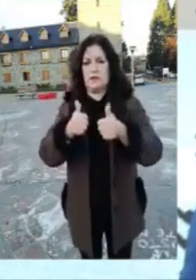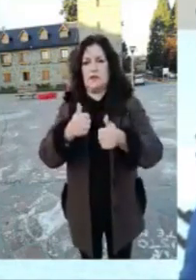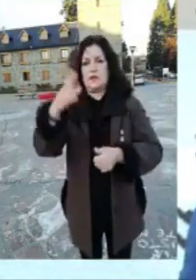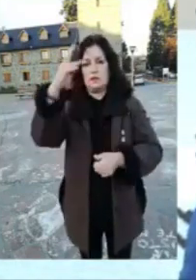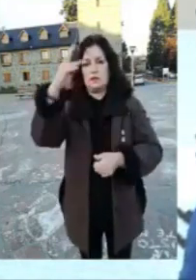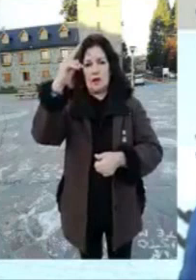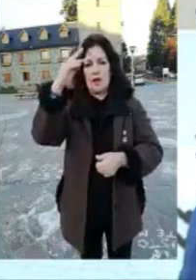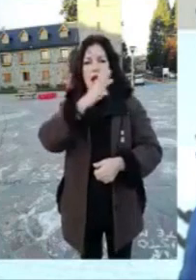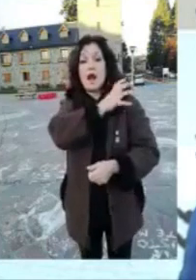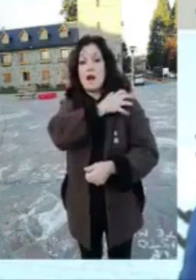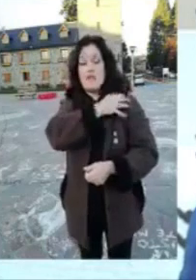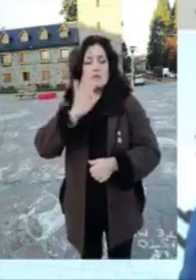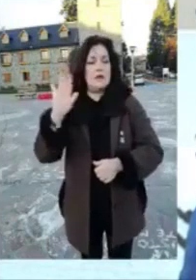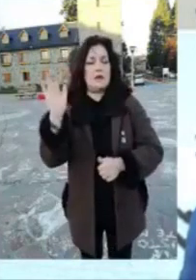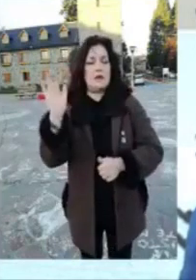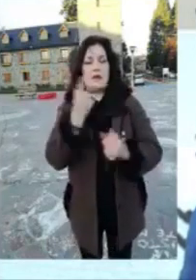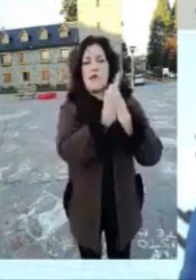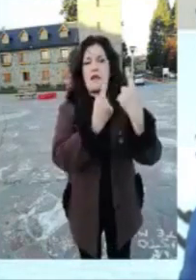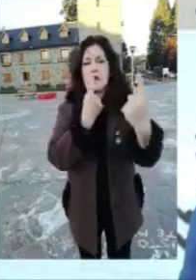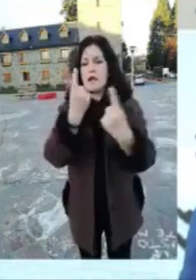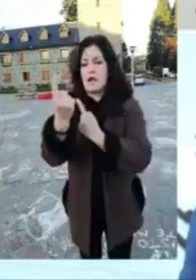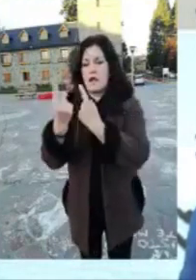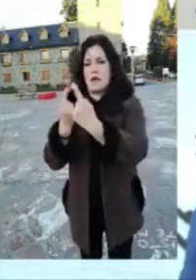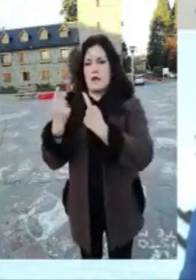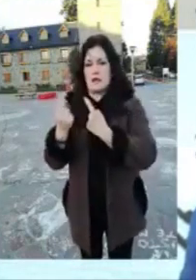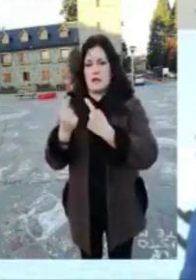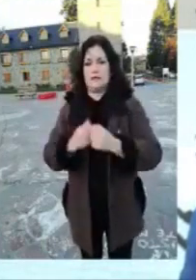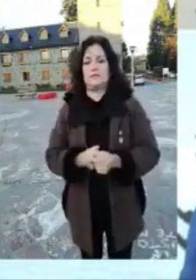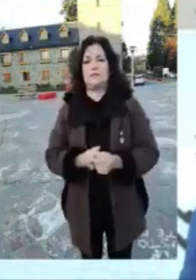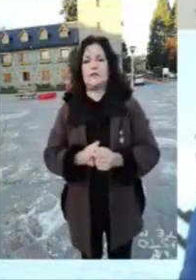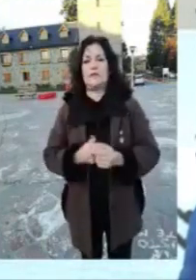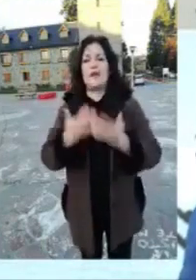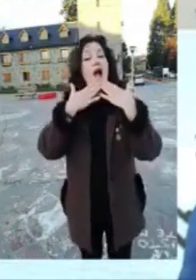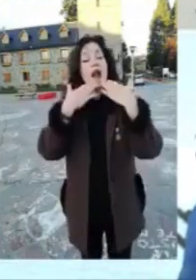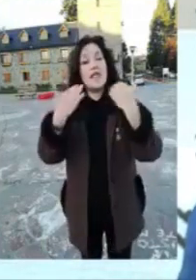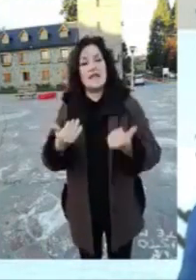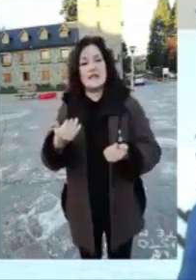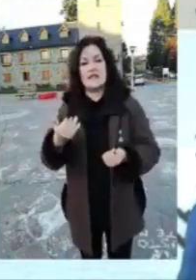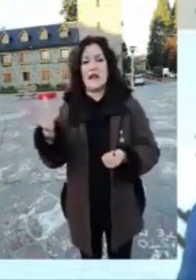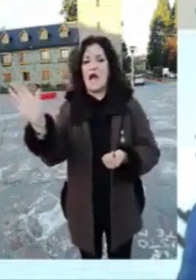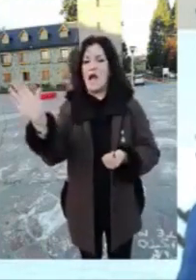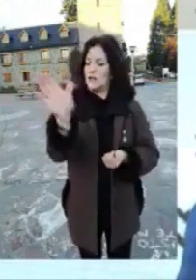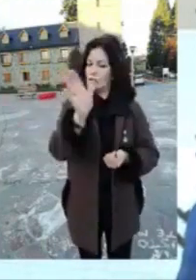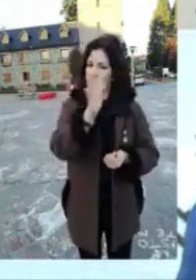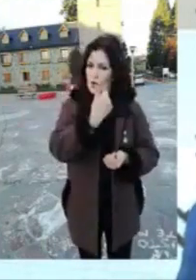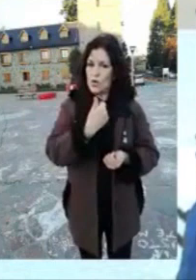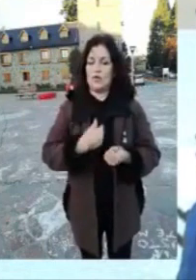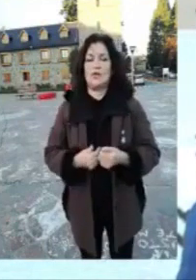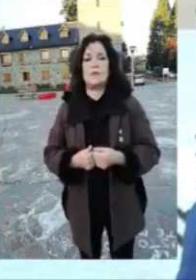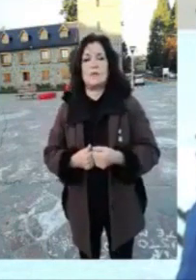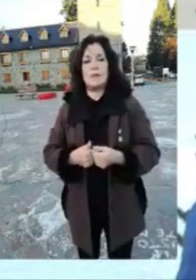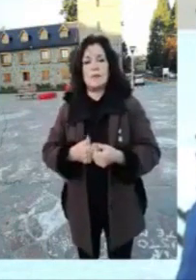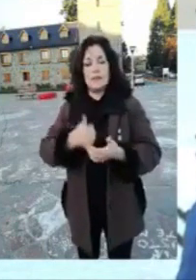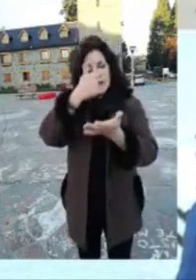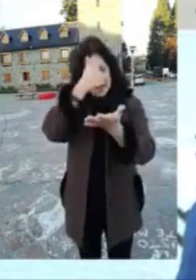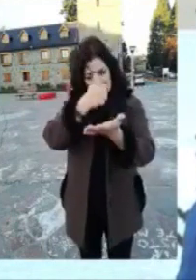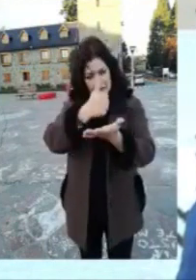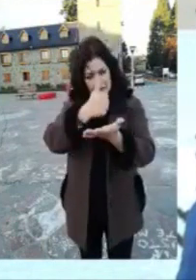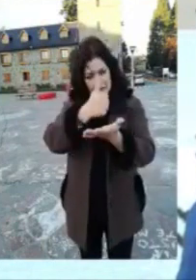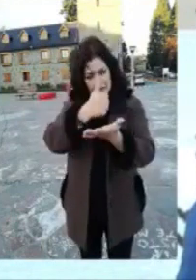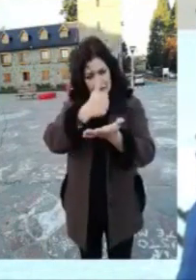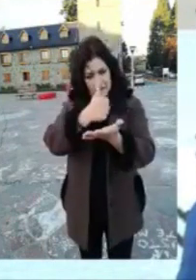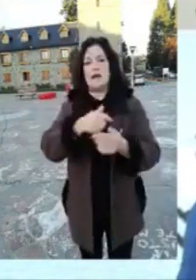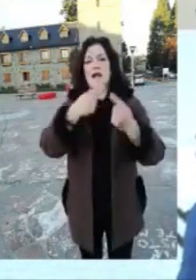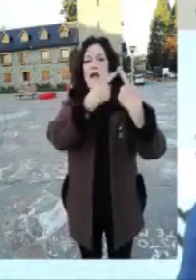impacta directamente en el bien común quiero agradecerle a todos ustedes que hoy están aquí a las fuerzas